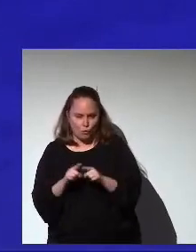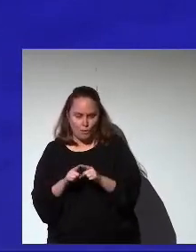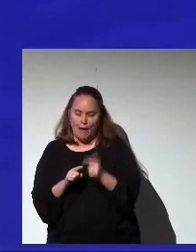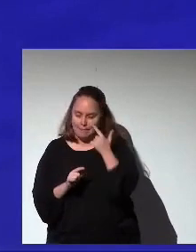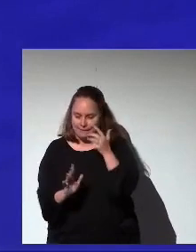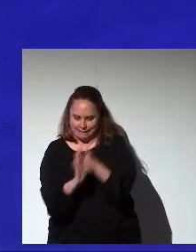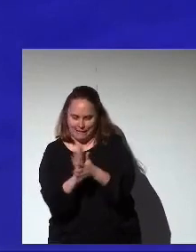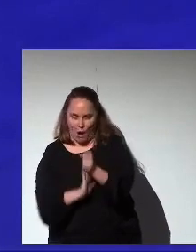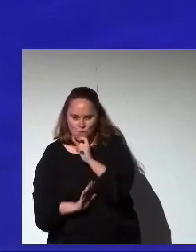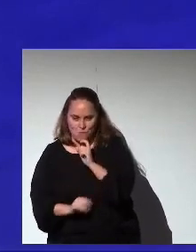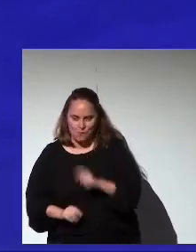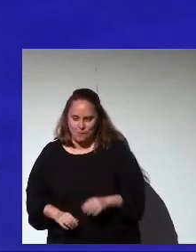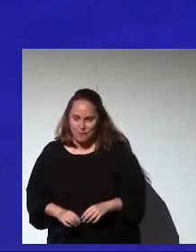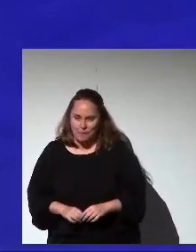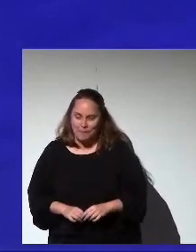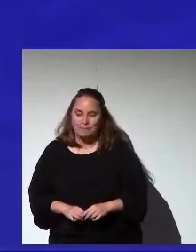logro explicar.